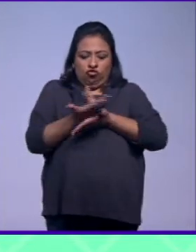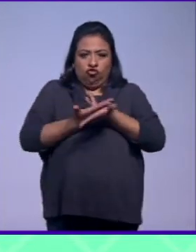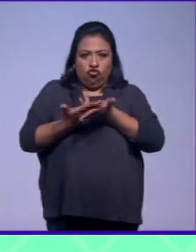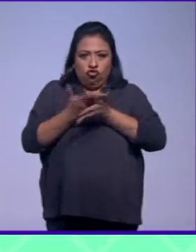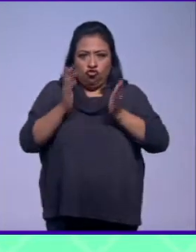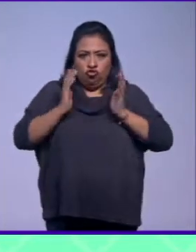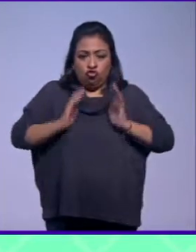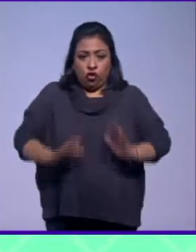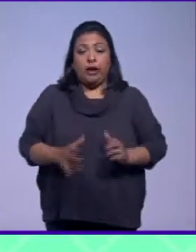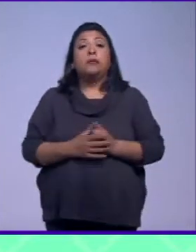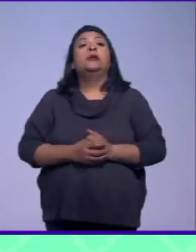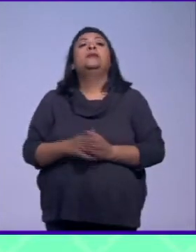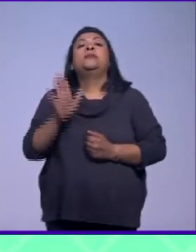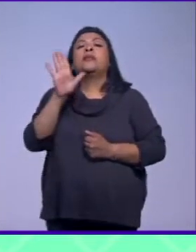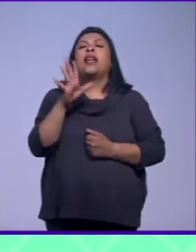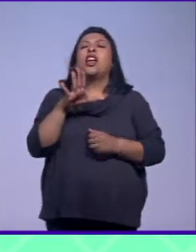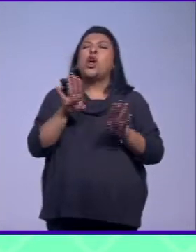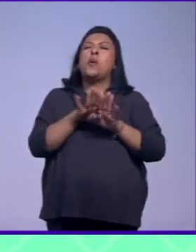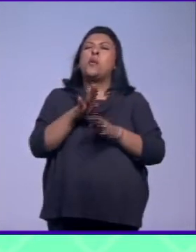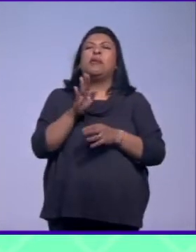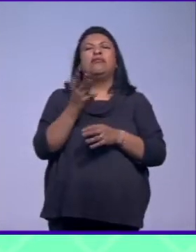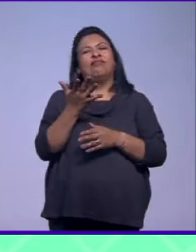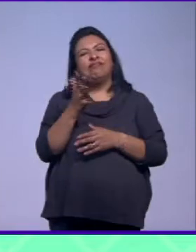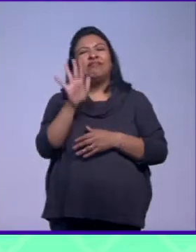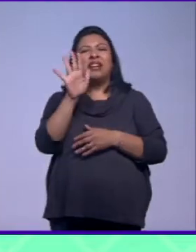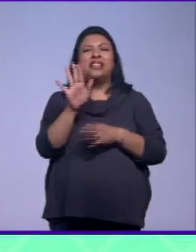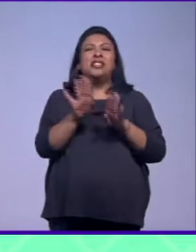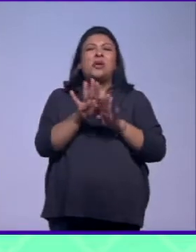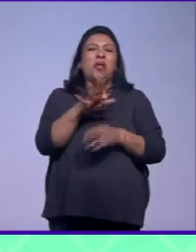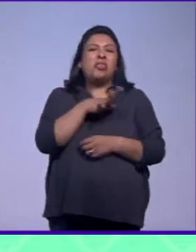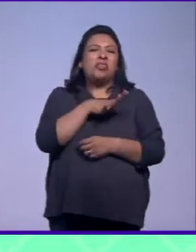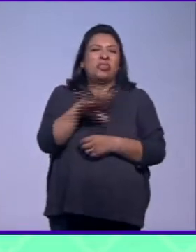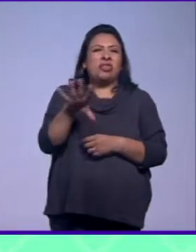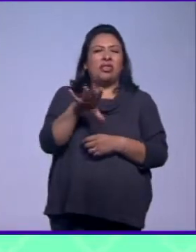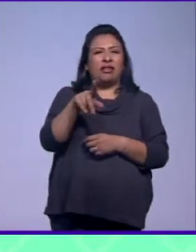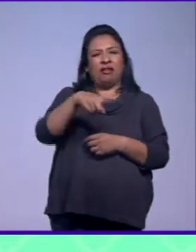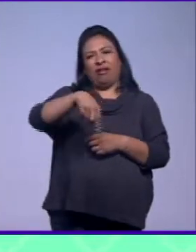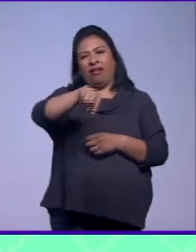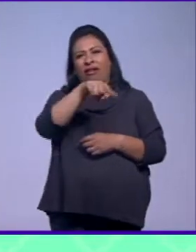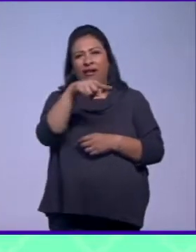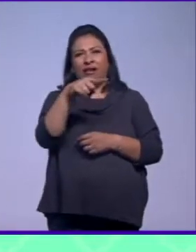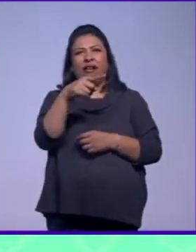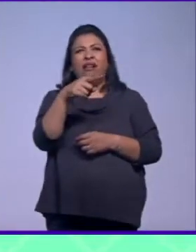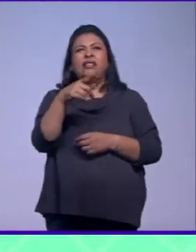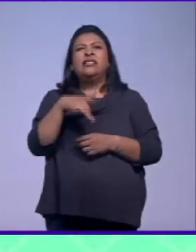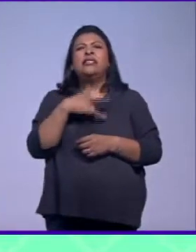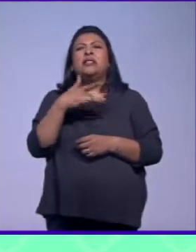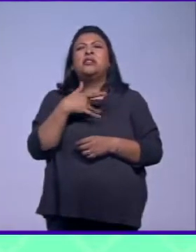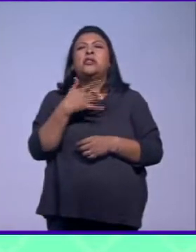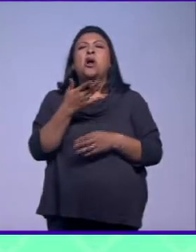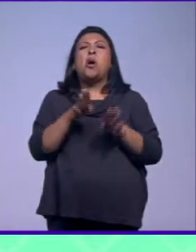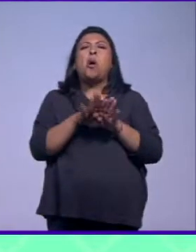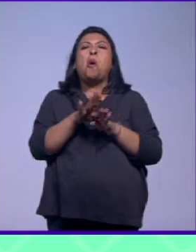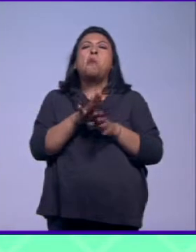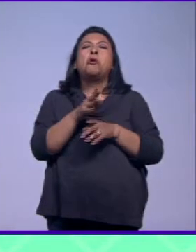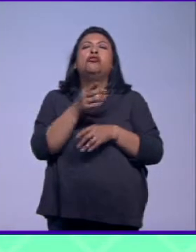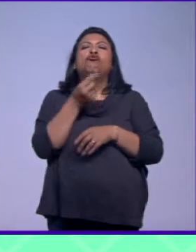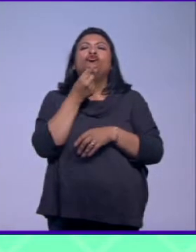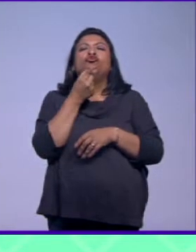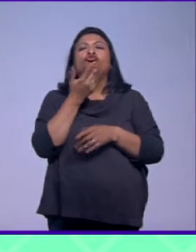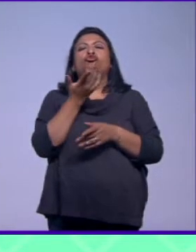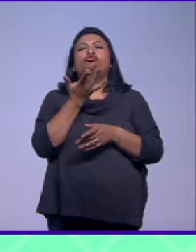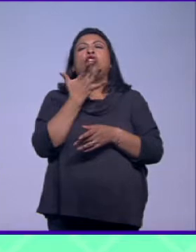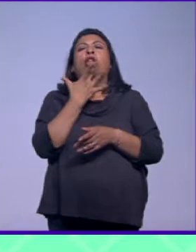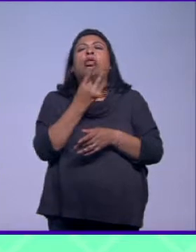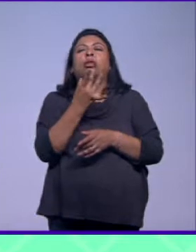hay una especie también como de desprecio hacia estas obras porque se creen muy infantiles ahora sabemos que no